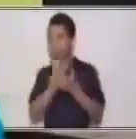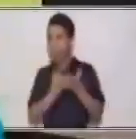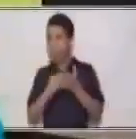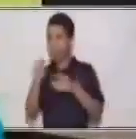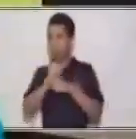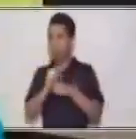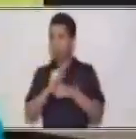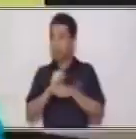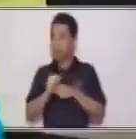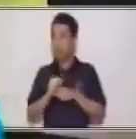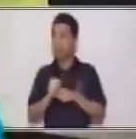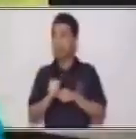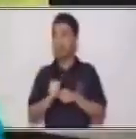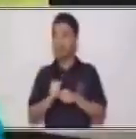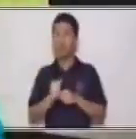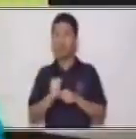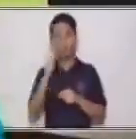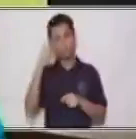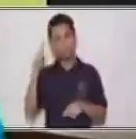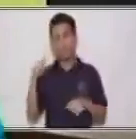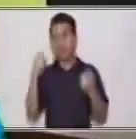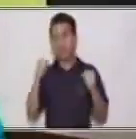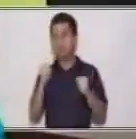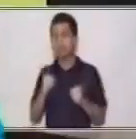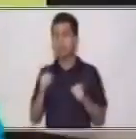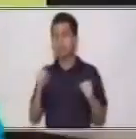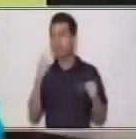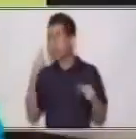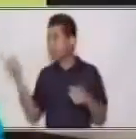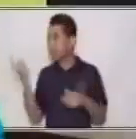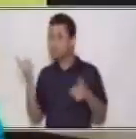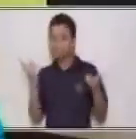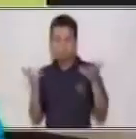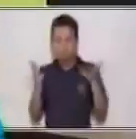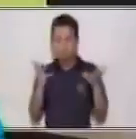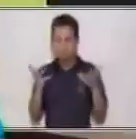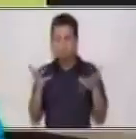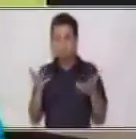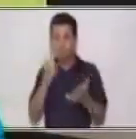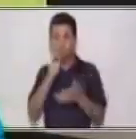nos van a ayudar a realizar la estimación de algunos productos.